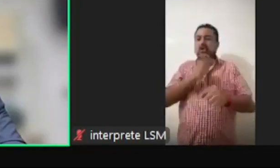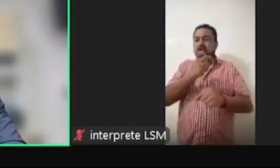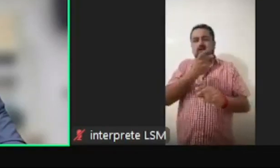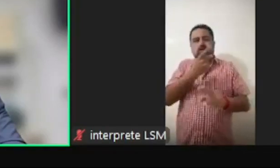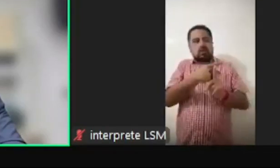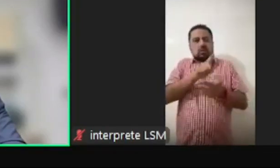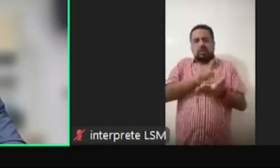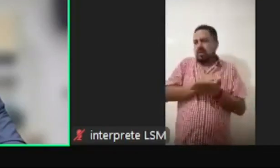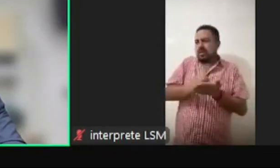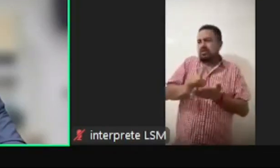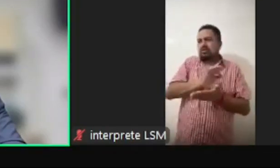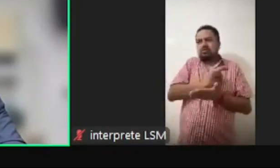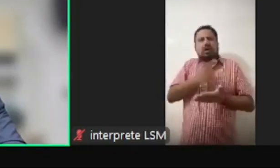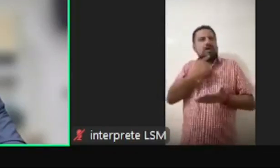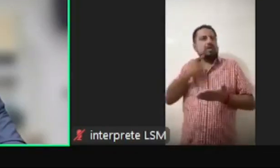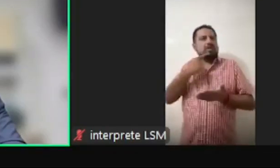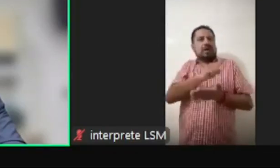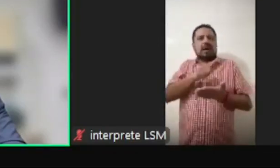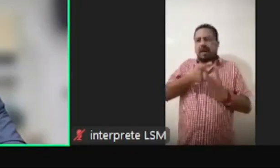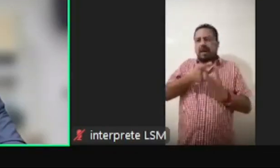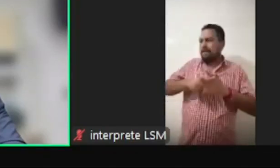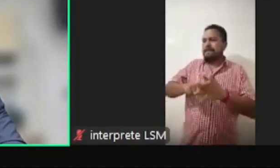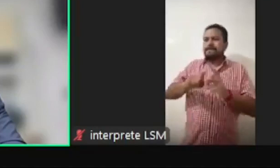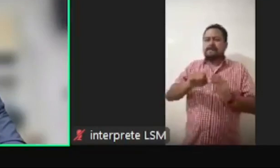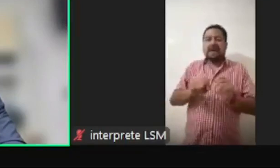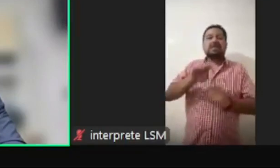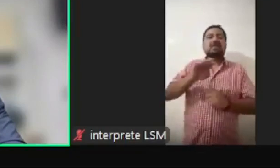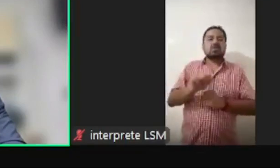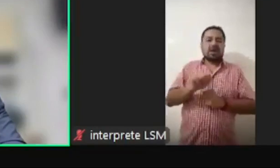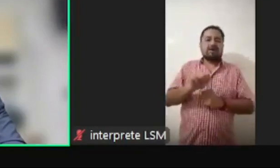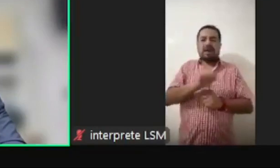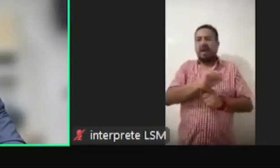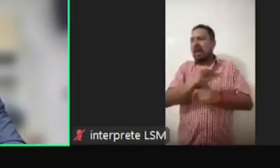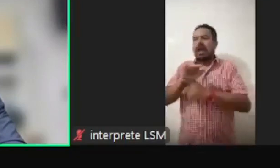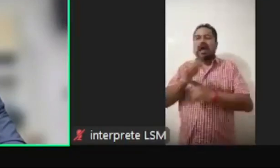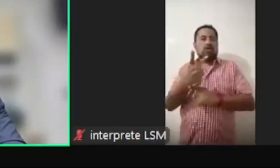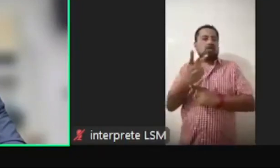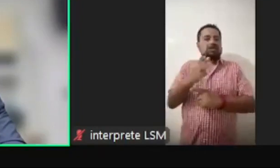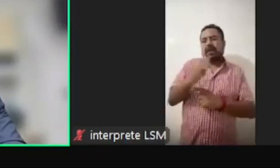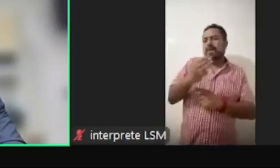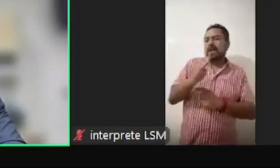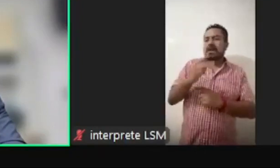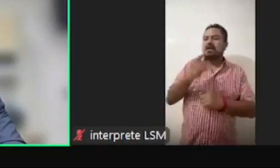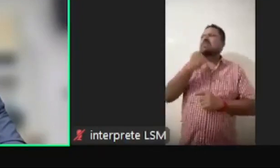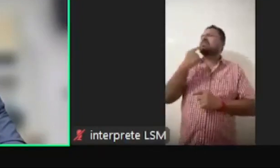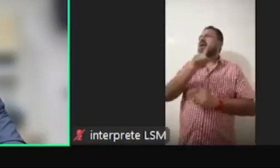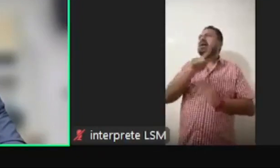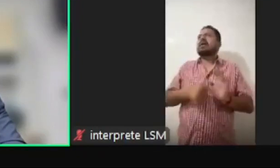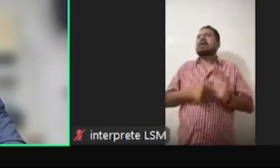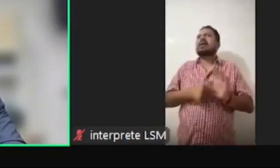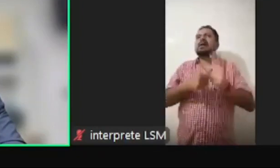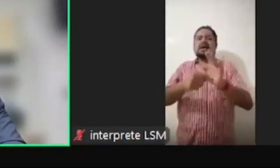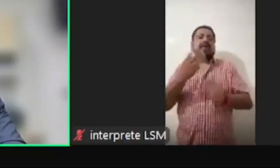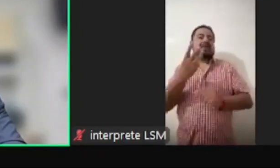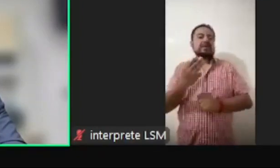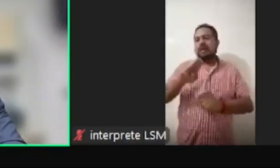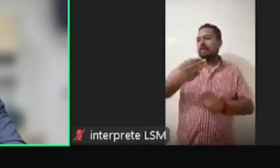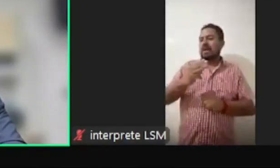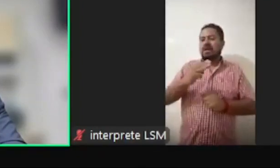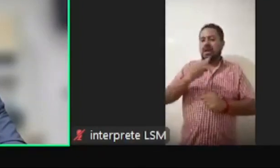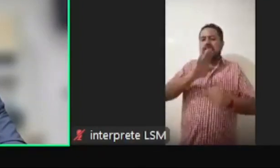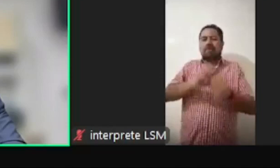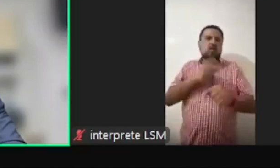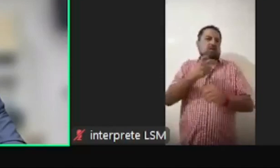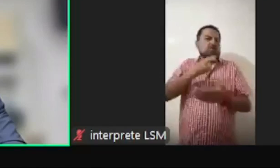poder impugnar le corrió a partir del día 29 al 2 de mayo y su demanda la presentó el día 3 de mayo, por lo que es evidente que se